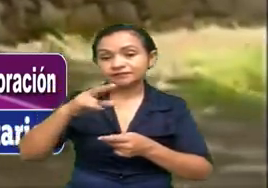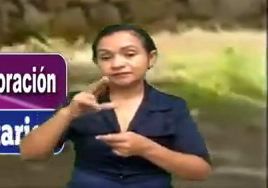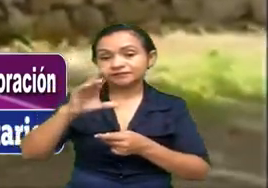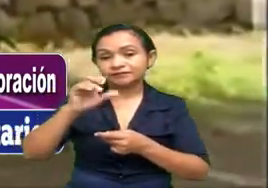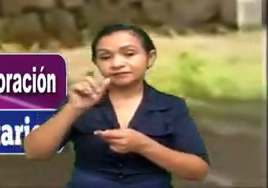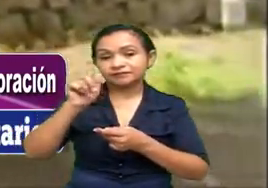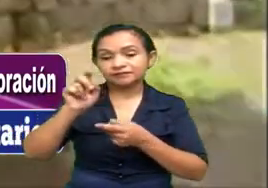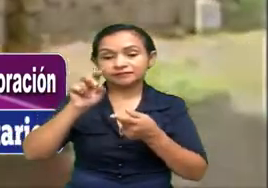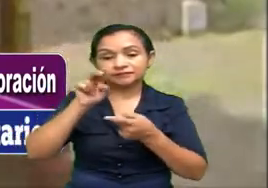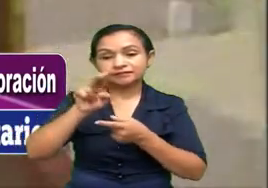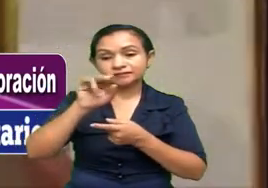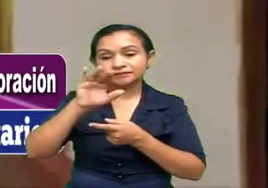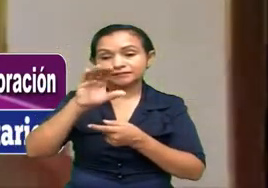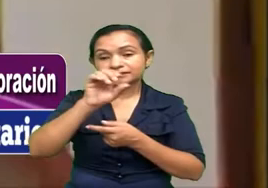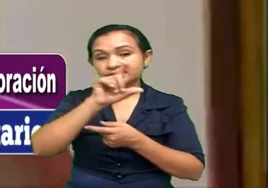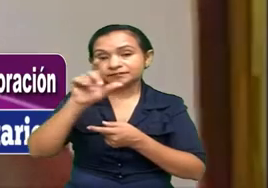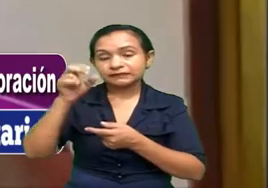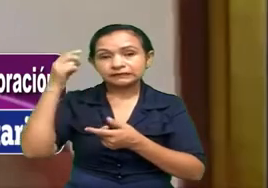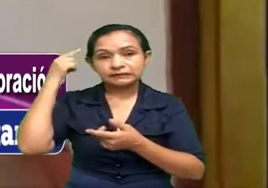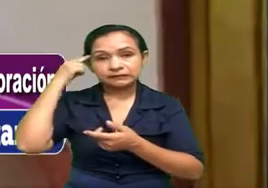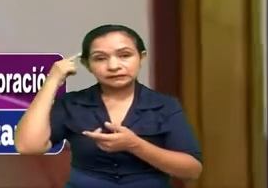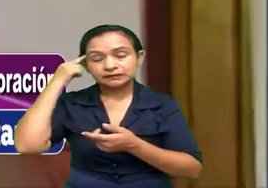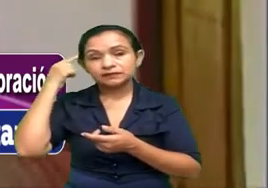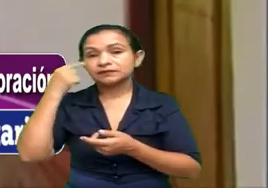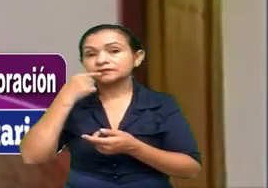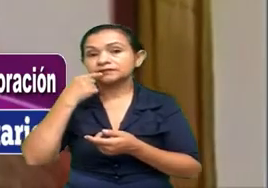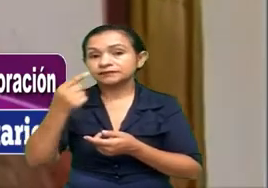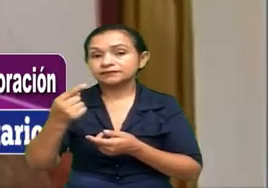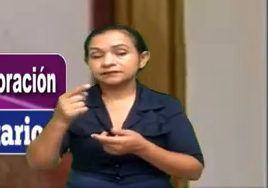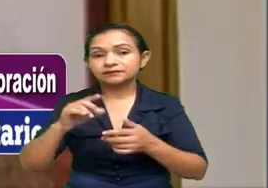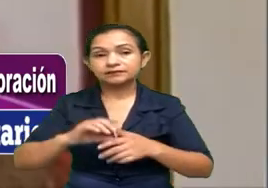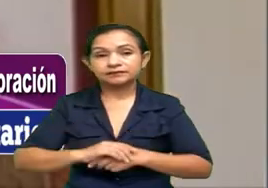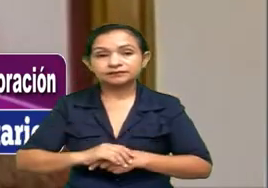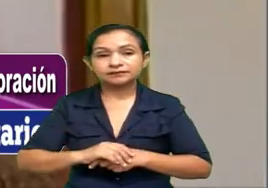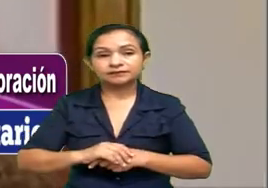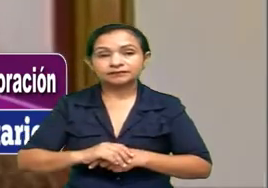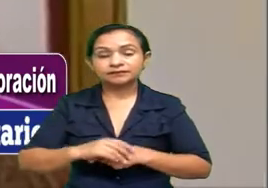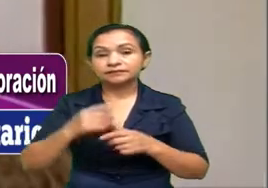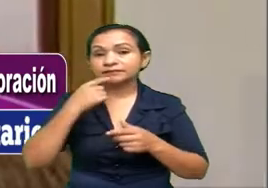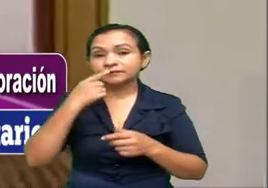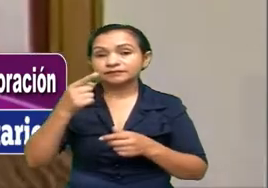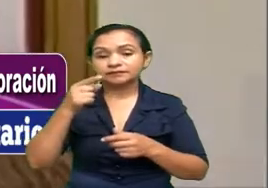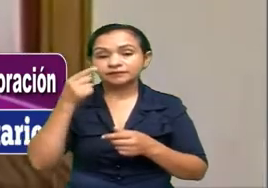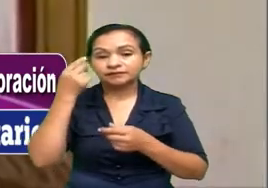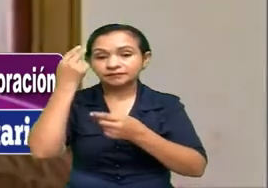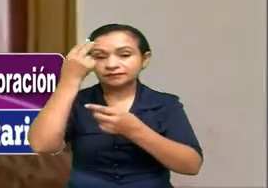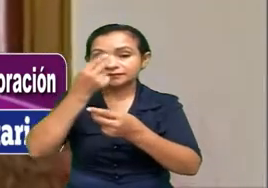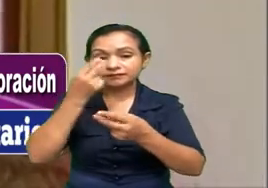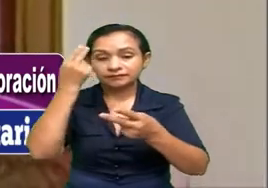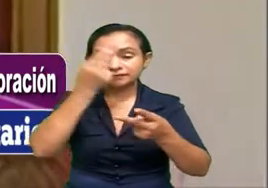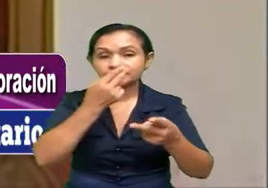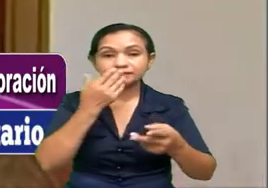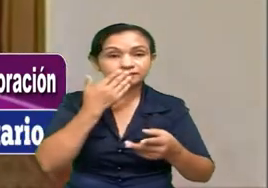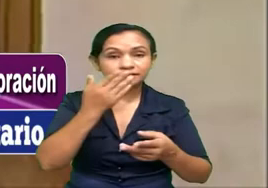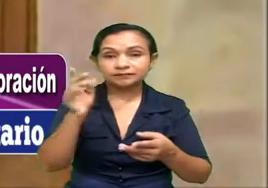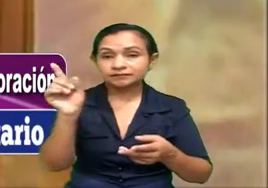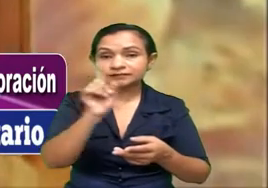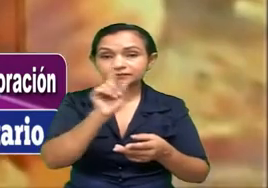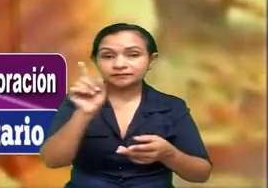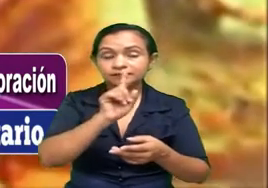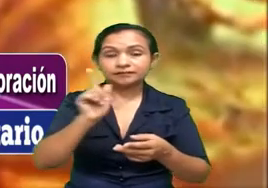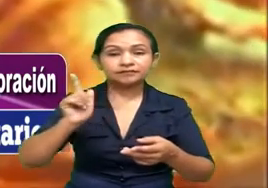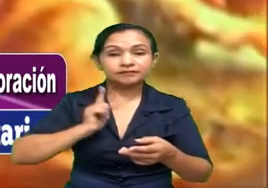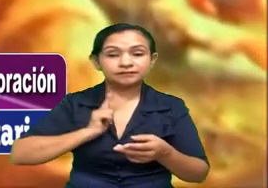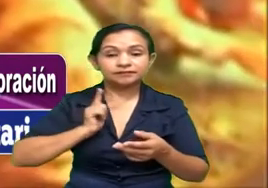bien recapacitan y dicen que esa consulta no fue correcta y que tiene